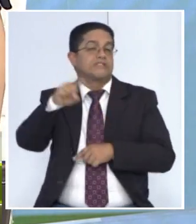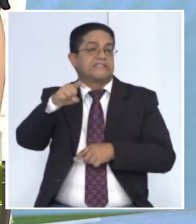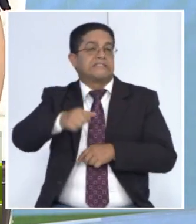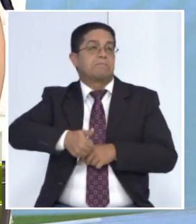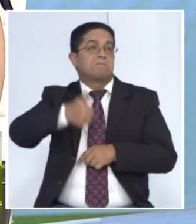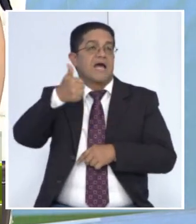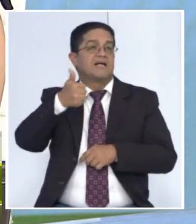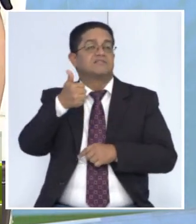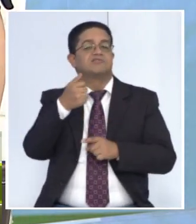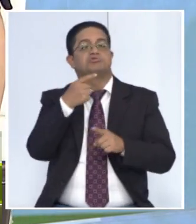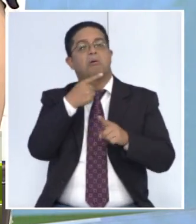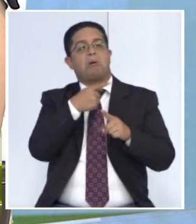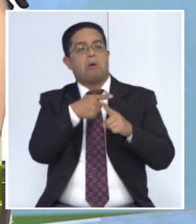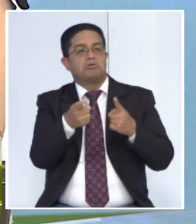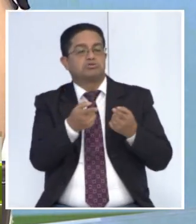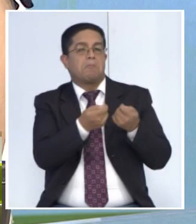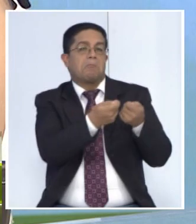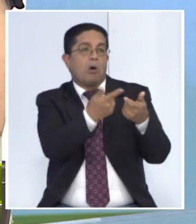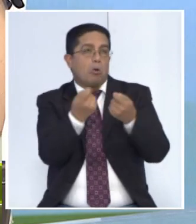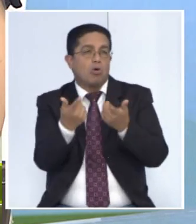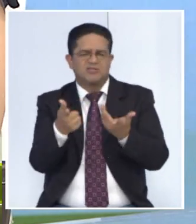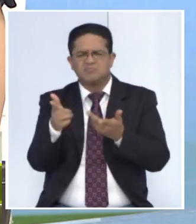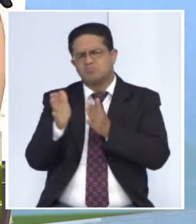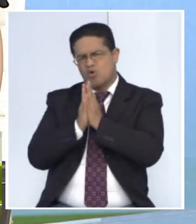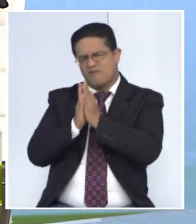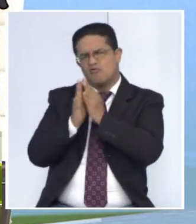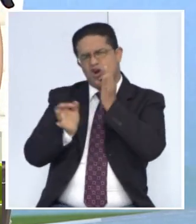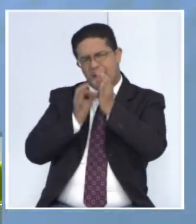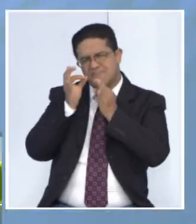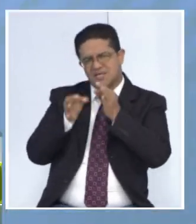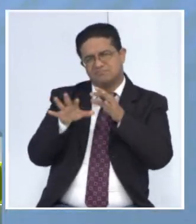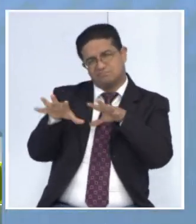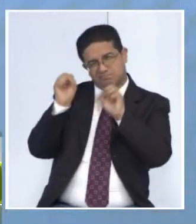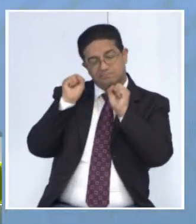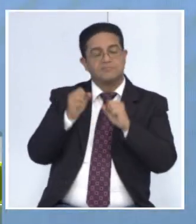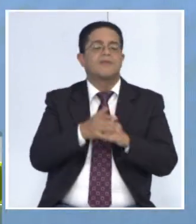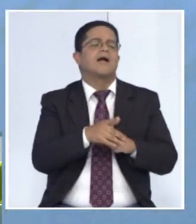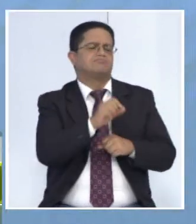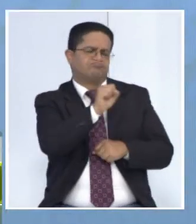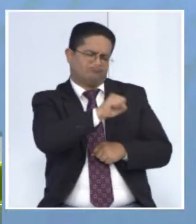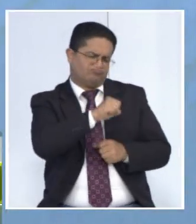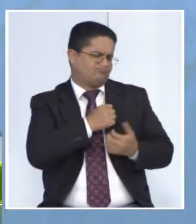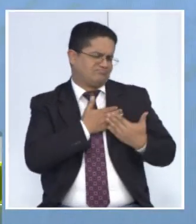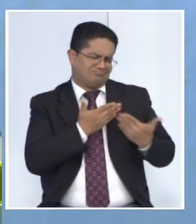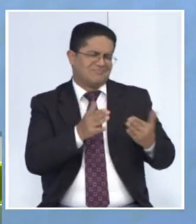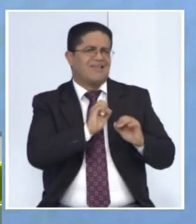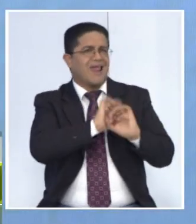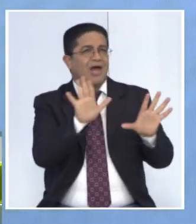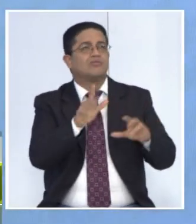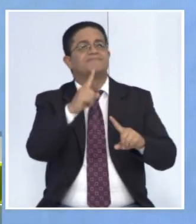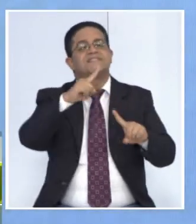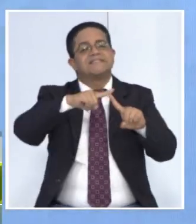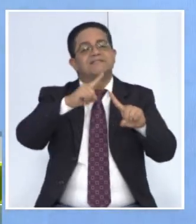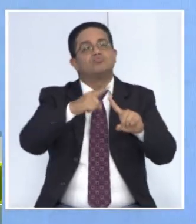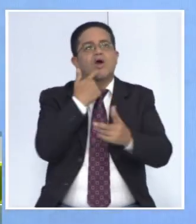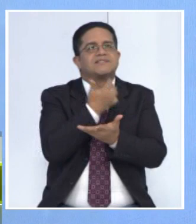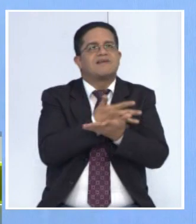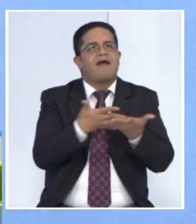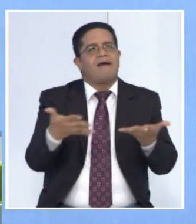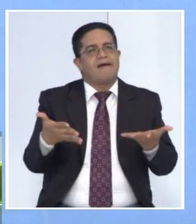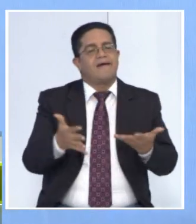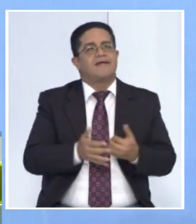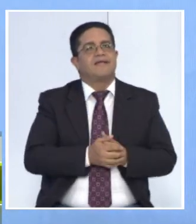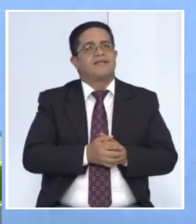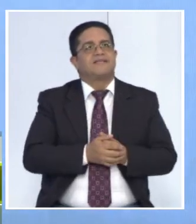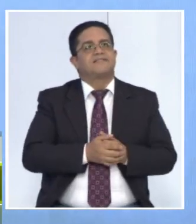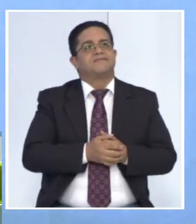como más universales. ¿Podemos explicar esto para entenderlo un poco más? ¿Cómo no? Los tipos de sangre, se